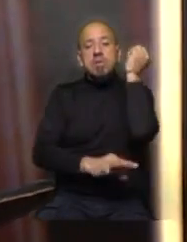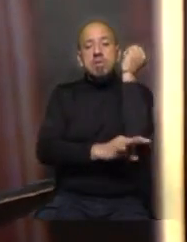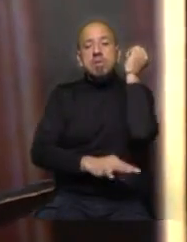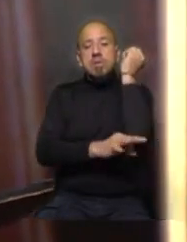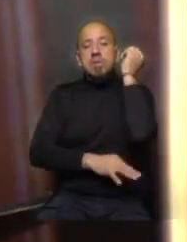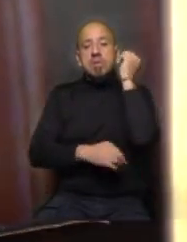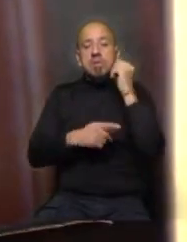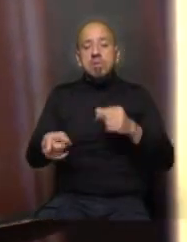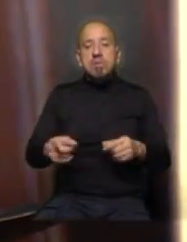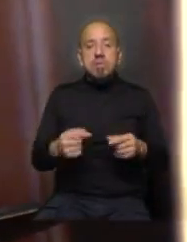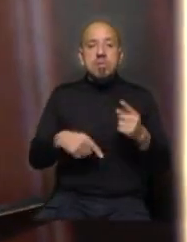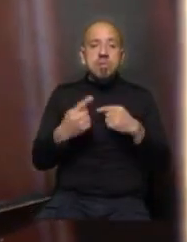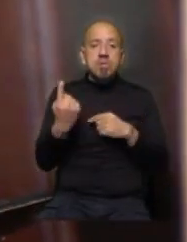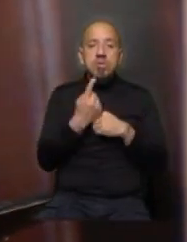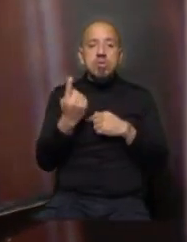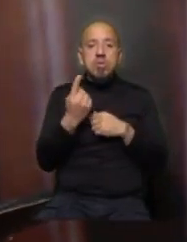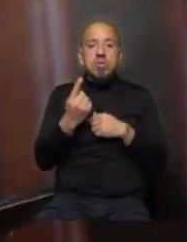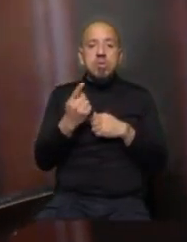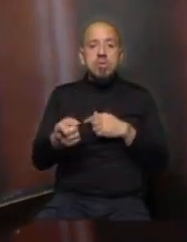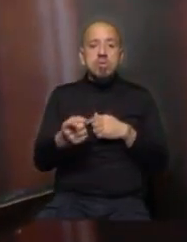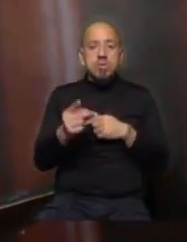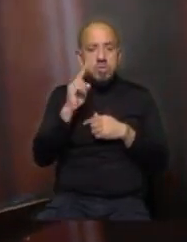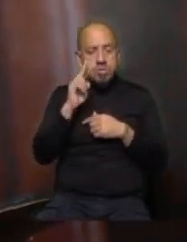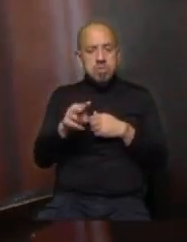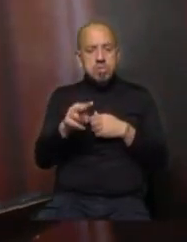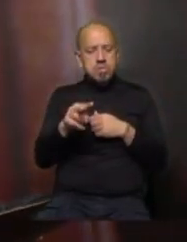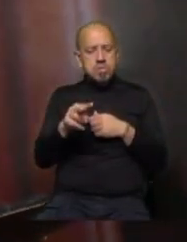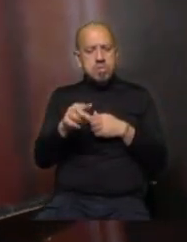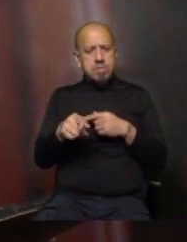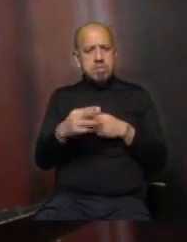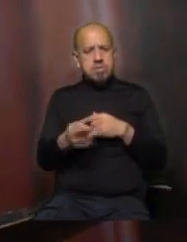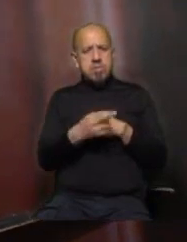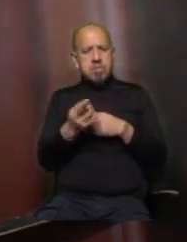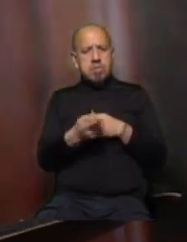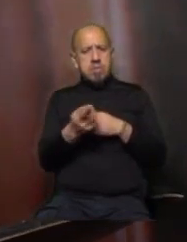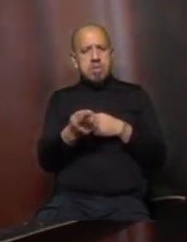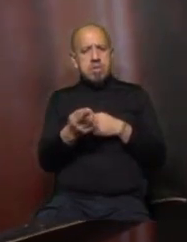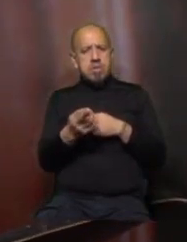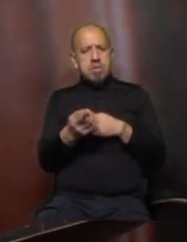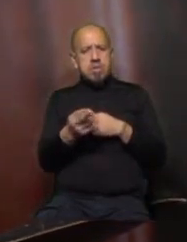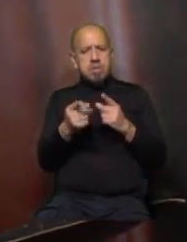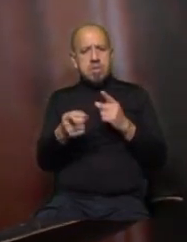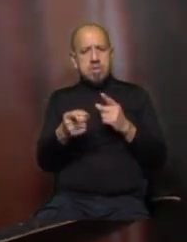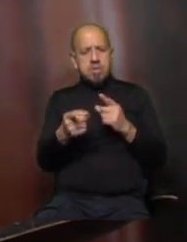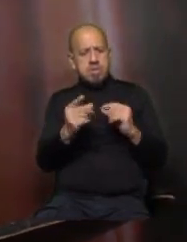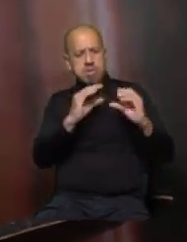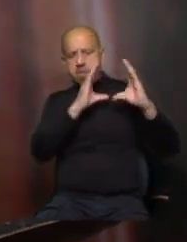deshacer la cama sola ya miró un rato extrañada el